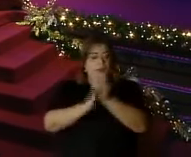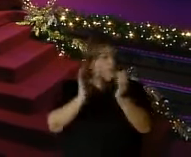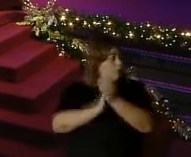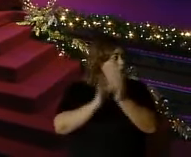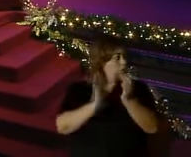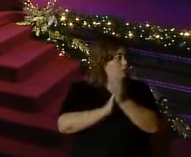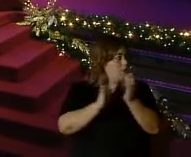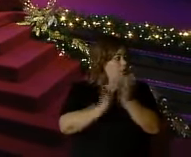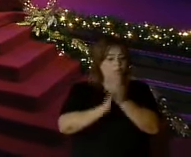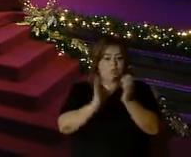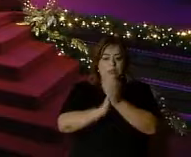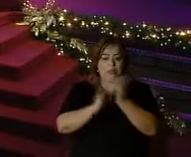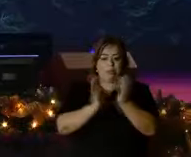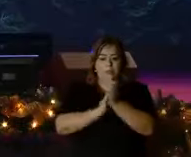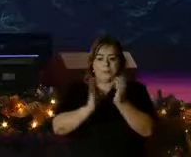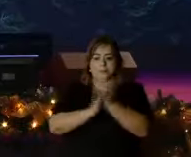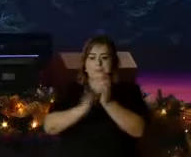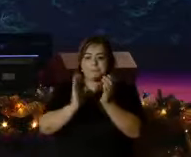Aleluya.